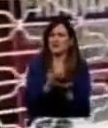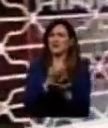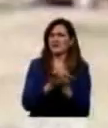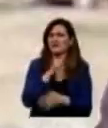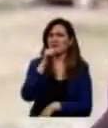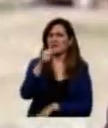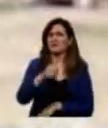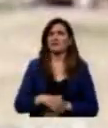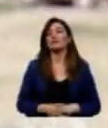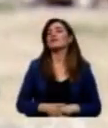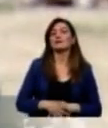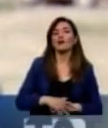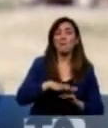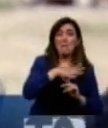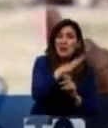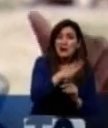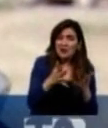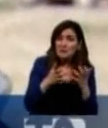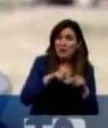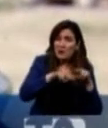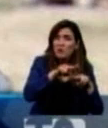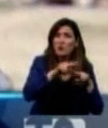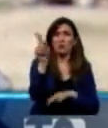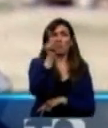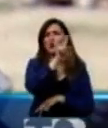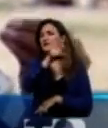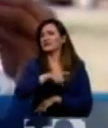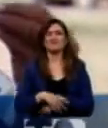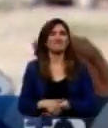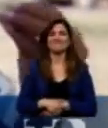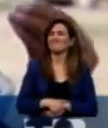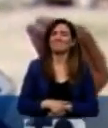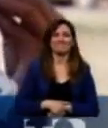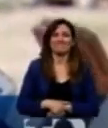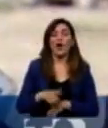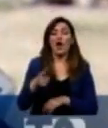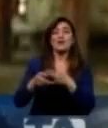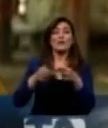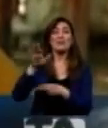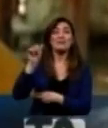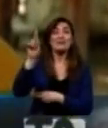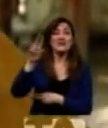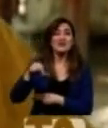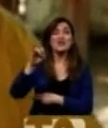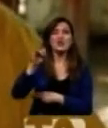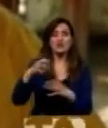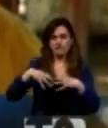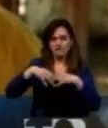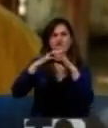reactivación económica. No queremos parque, no necesitamos parque, queremos que Tarqui vuelva a vivir. Era